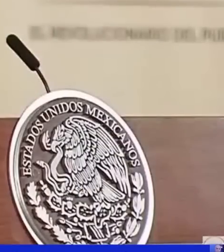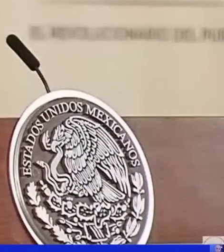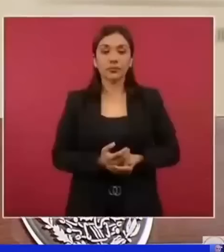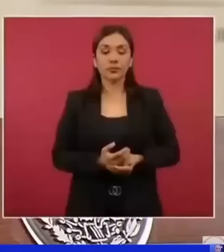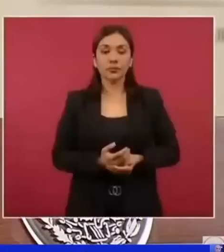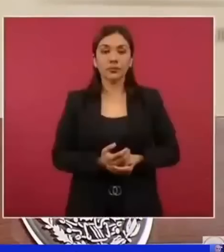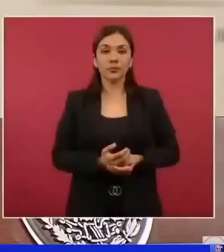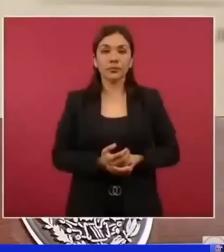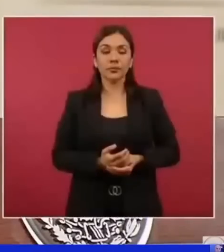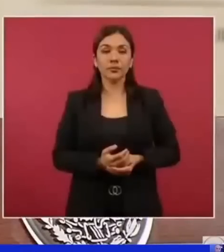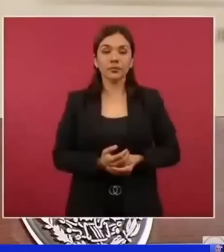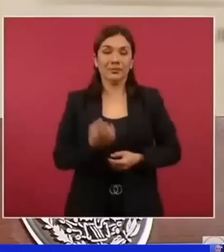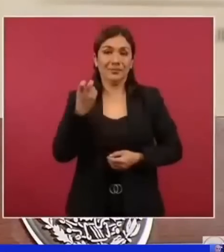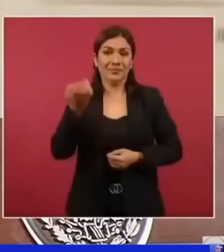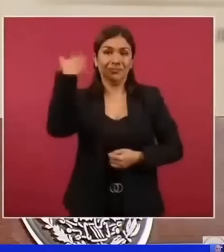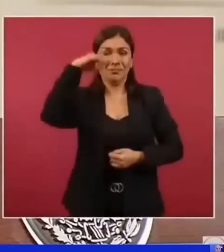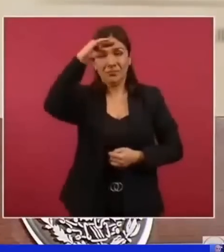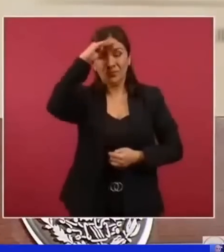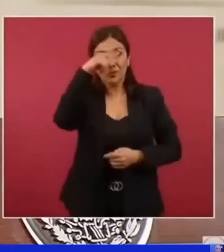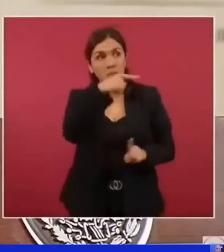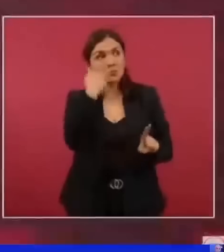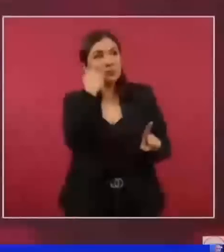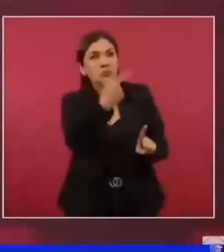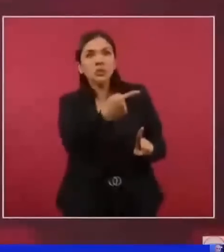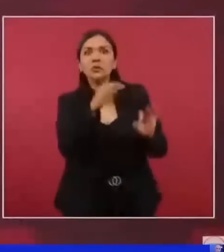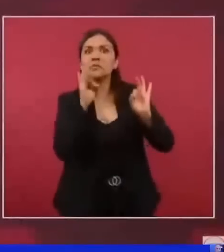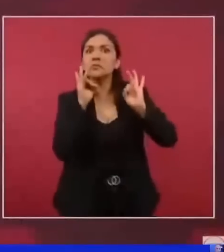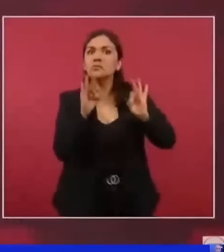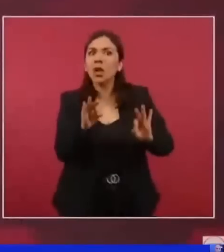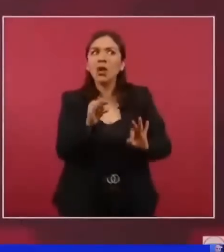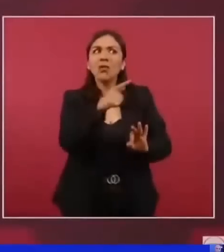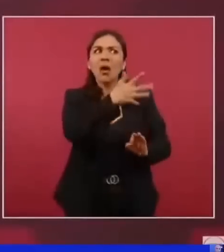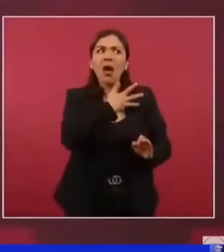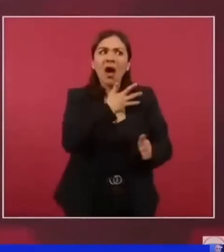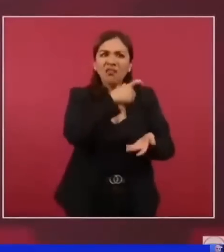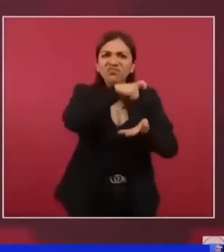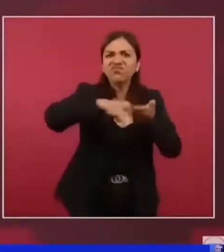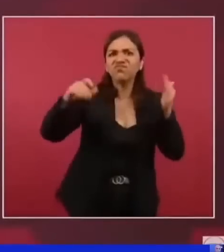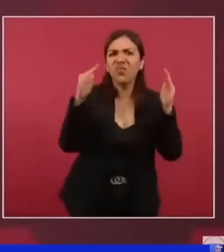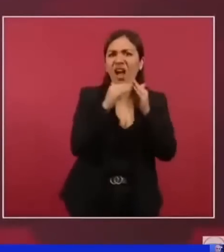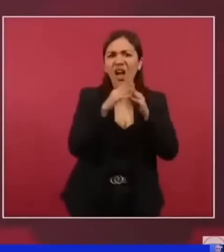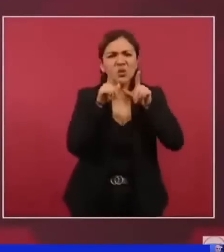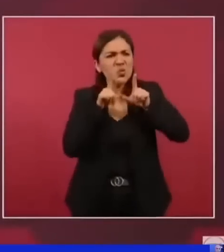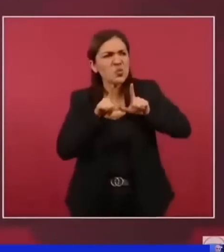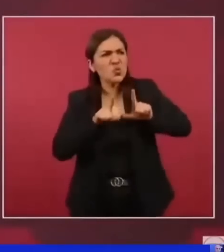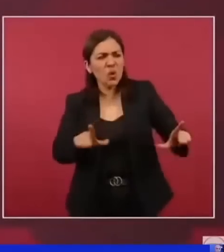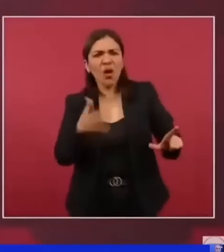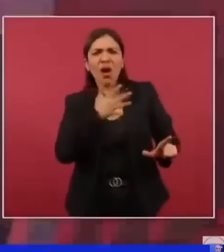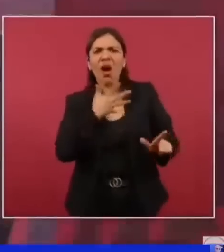de lujo, tiene departamentos en el extranjero,